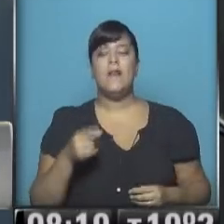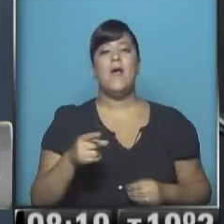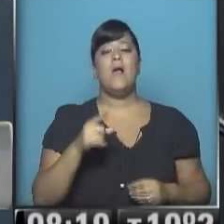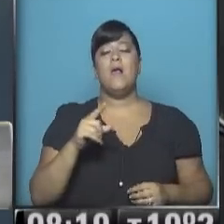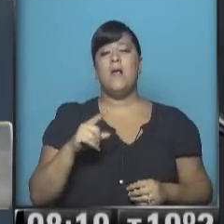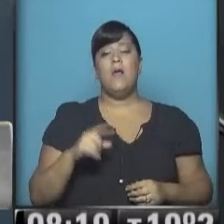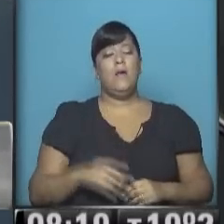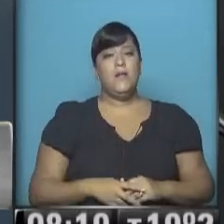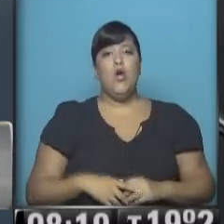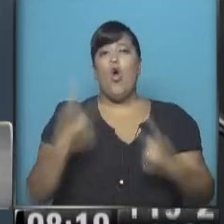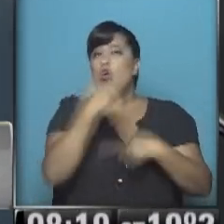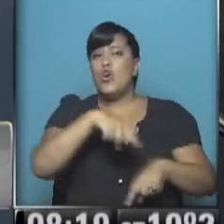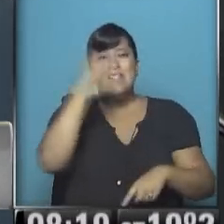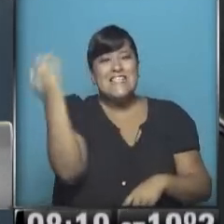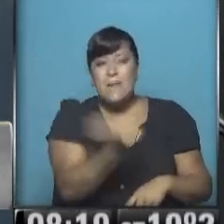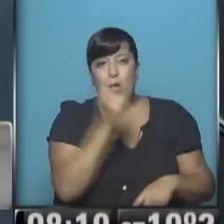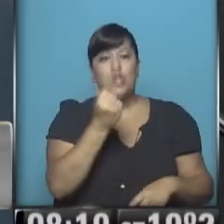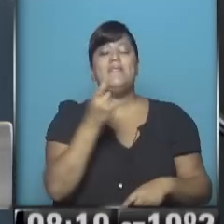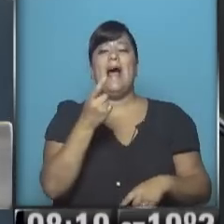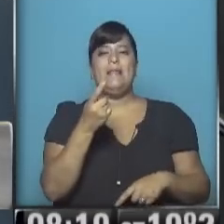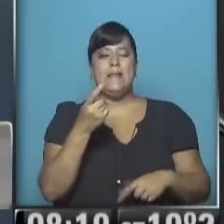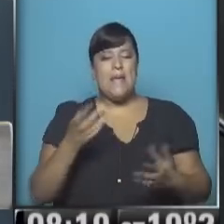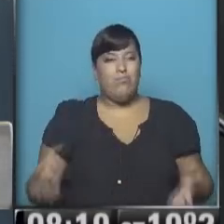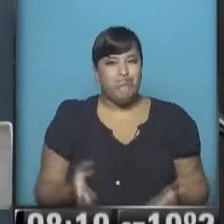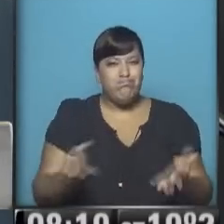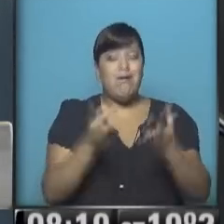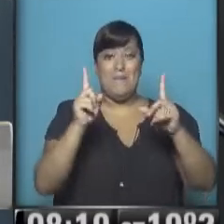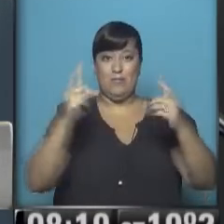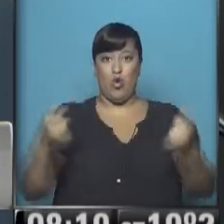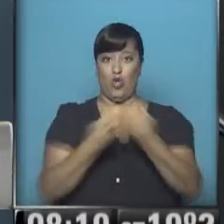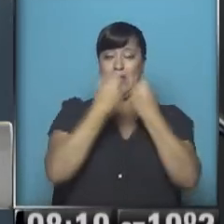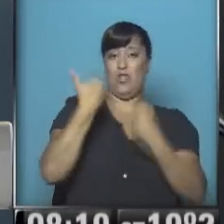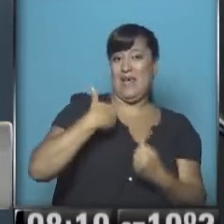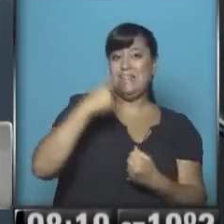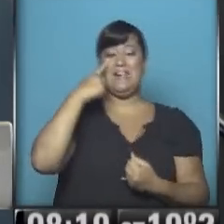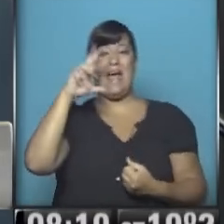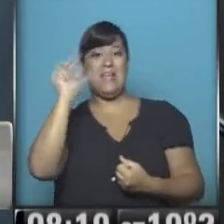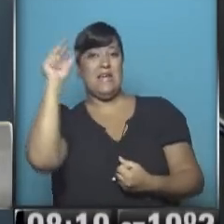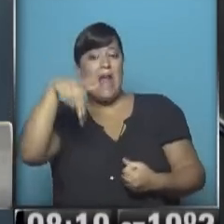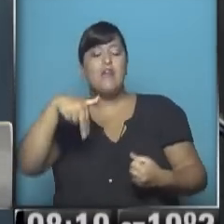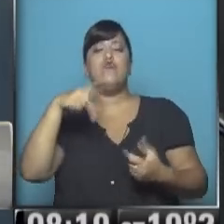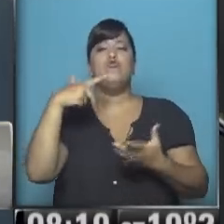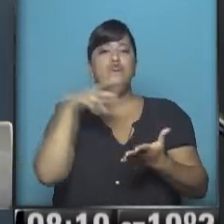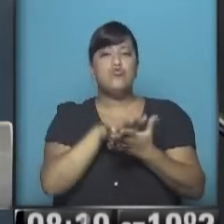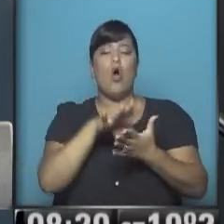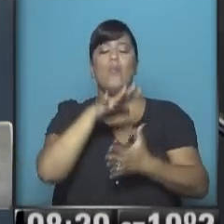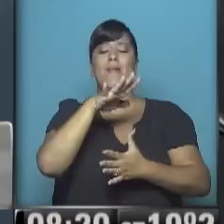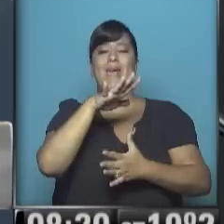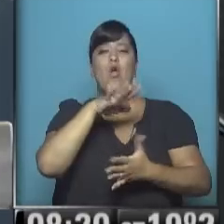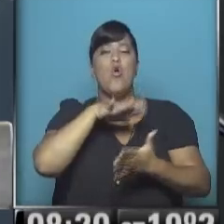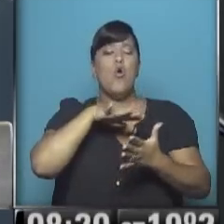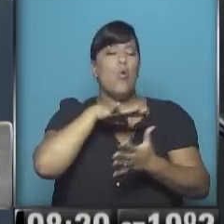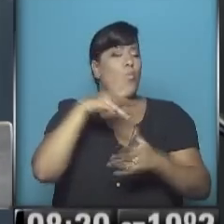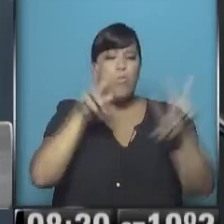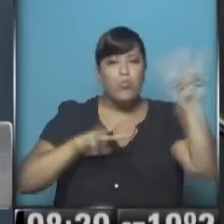principios esenciales que han animado eh A este memorándum tiene que ver con el esclarecimiento y la búsqueda de la verdad